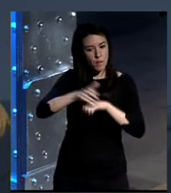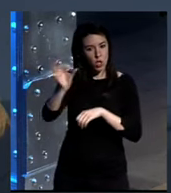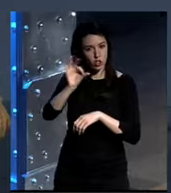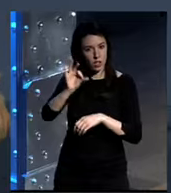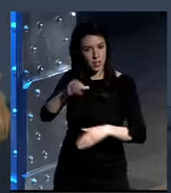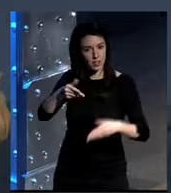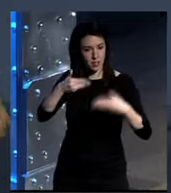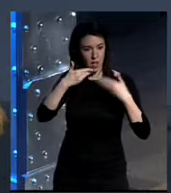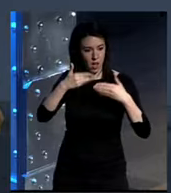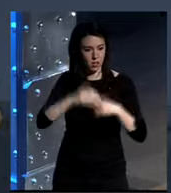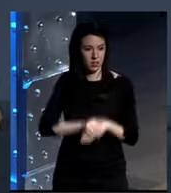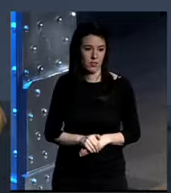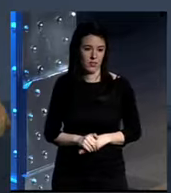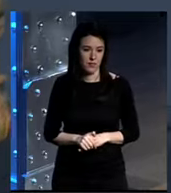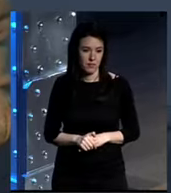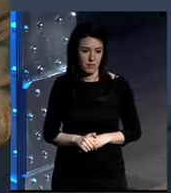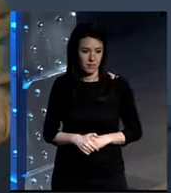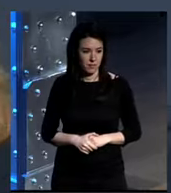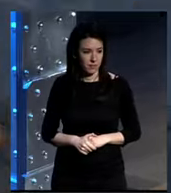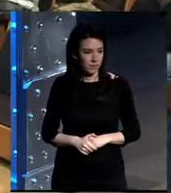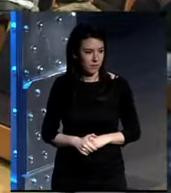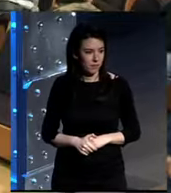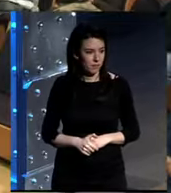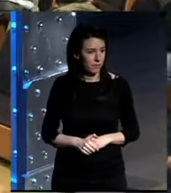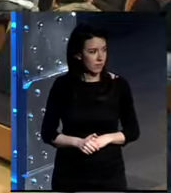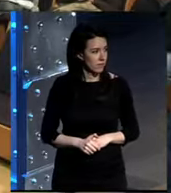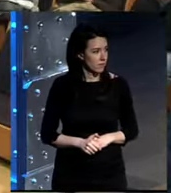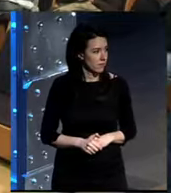Oliver Rocho. Gracias. Y ahora...